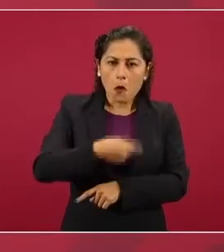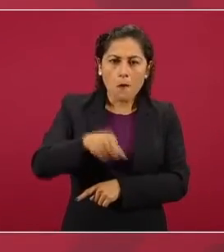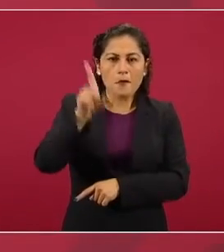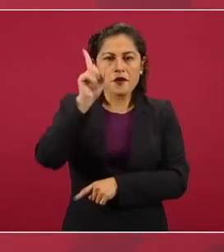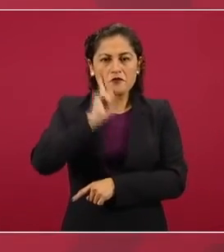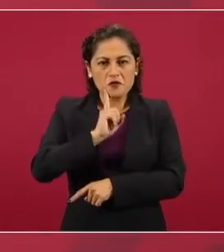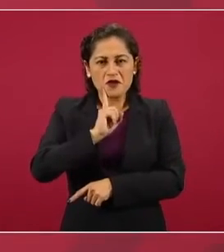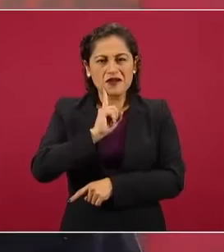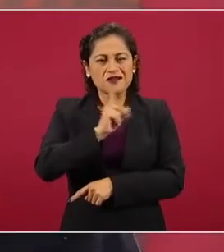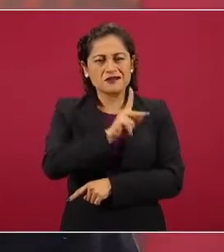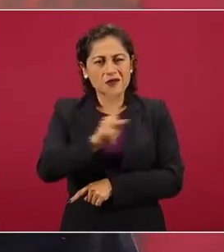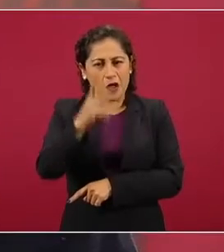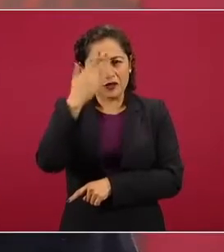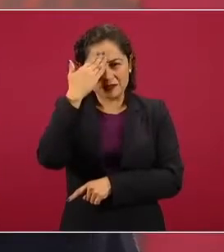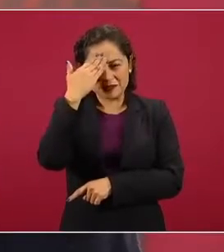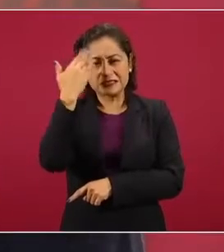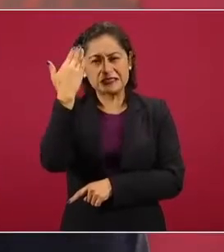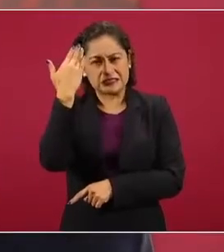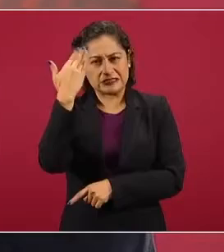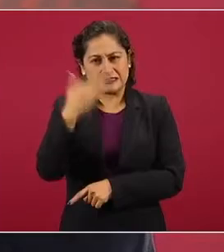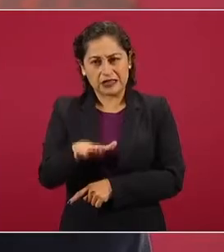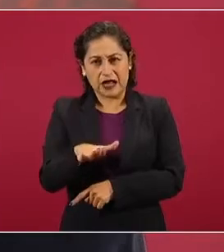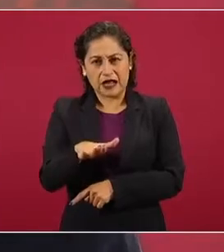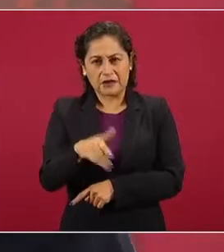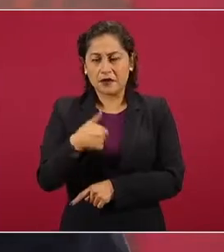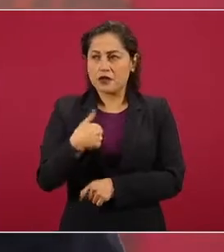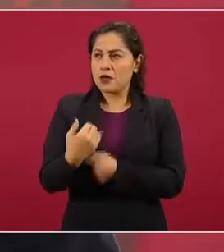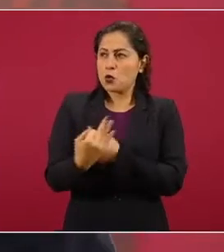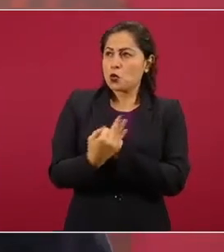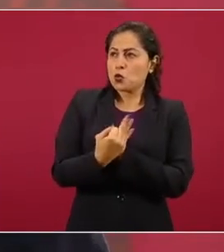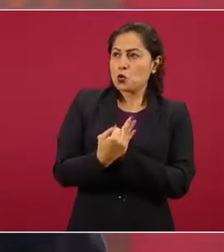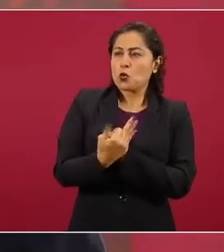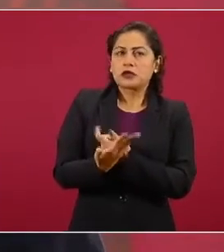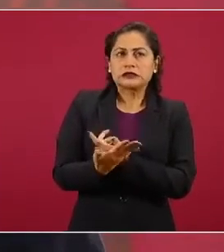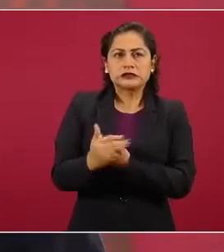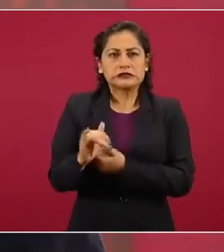que sabe qué conviene, qué no conviene.